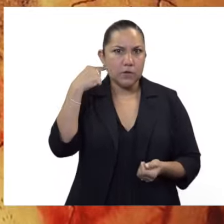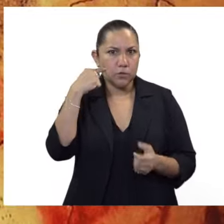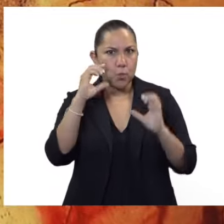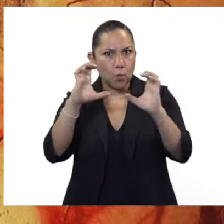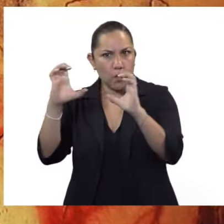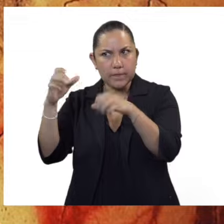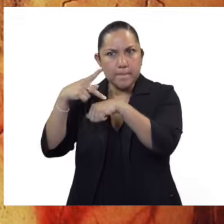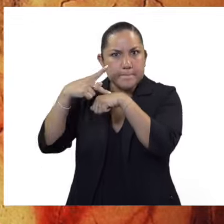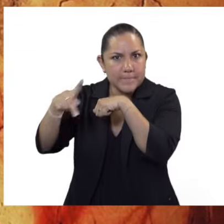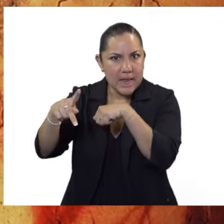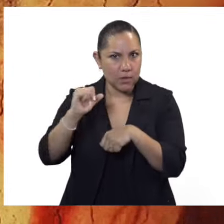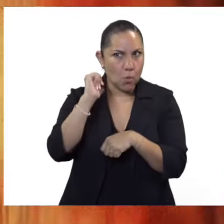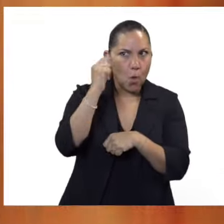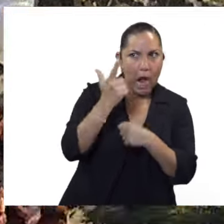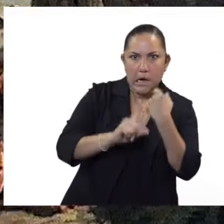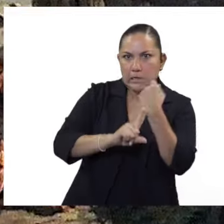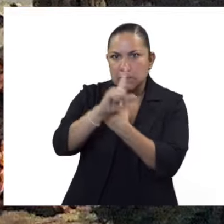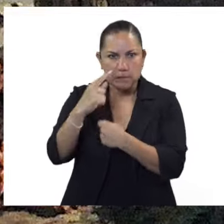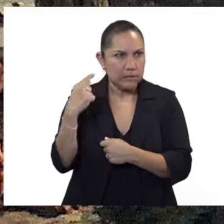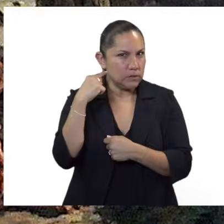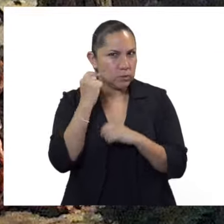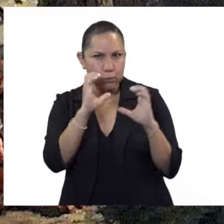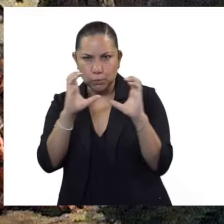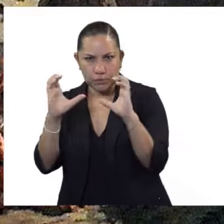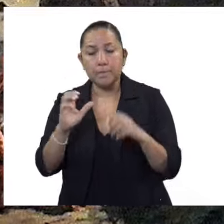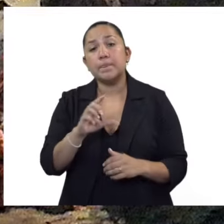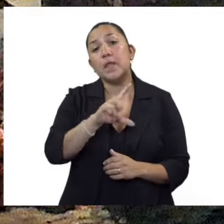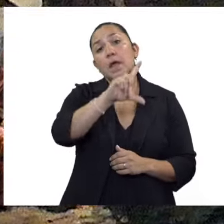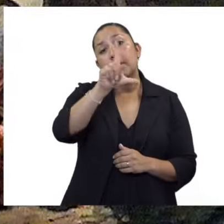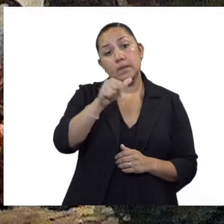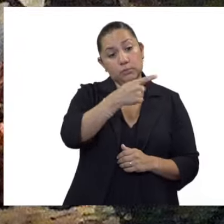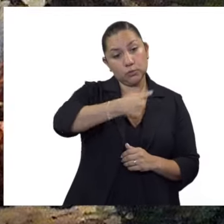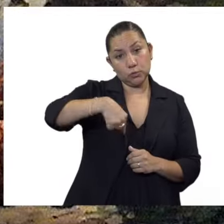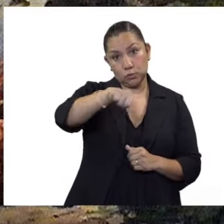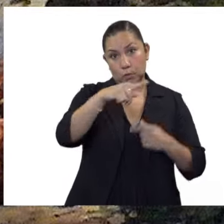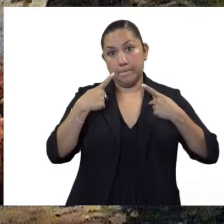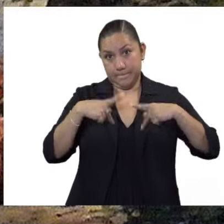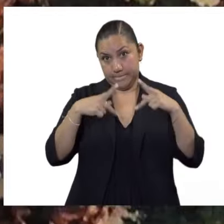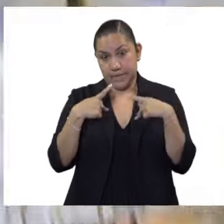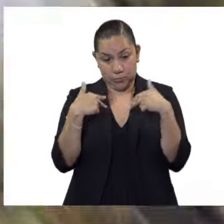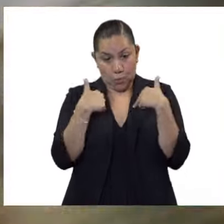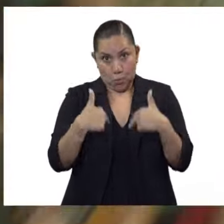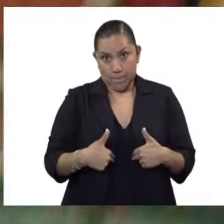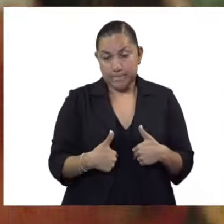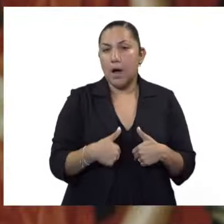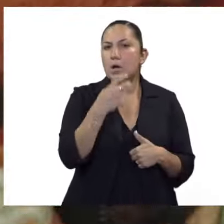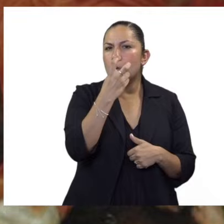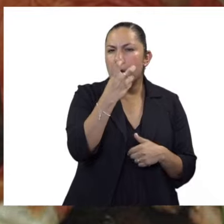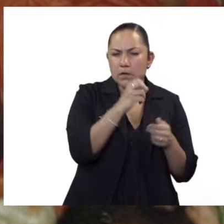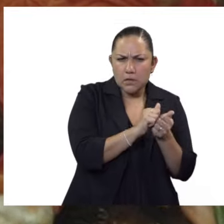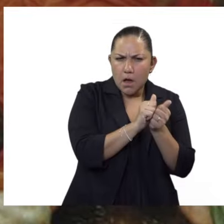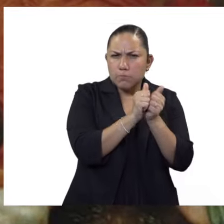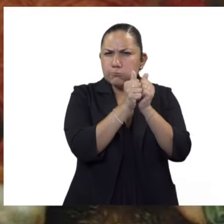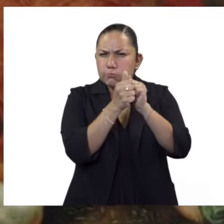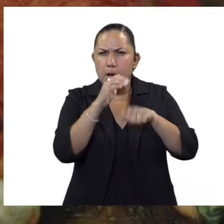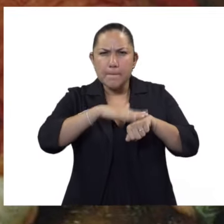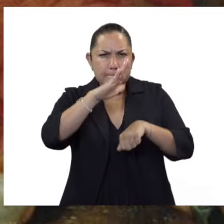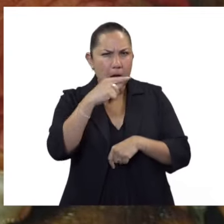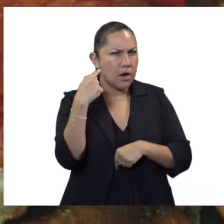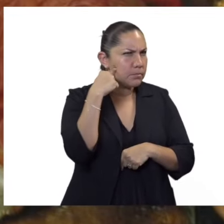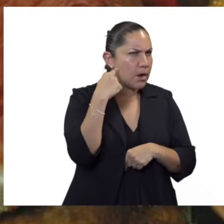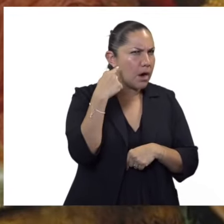peligro las amenazas posteriormente fueron los seres humanos quienes adquirieron una forma más compleja de codificación